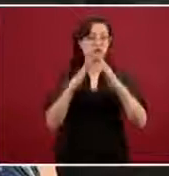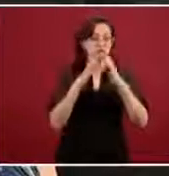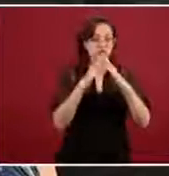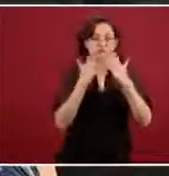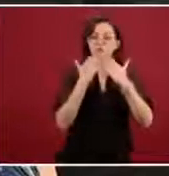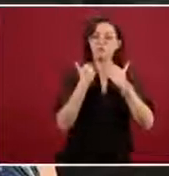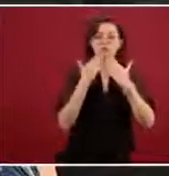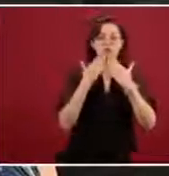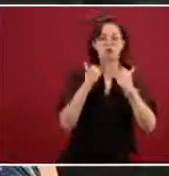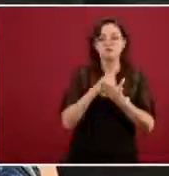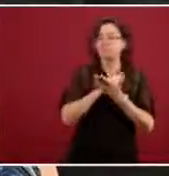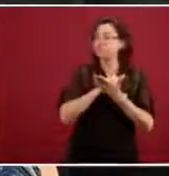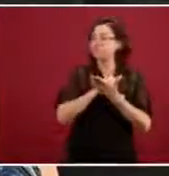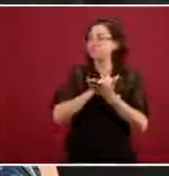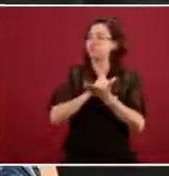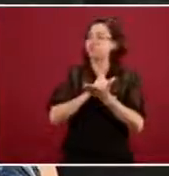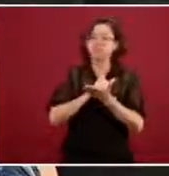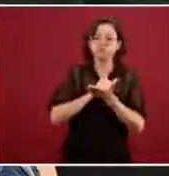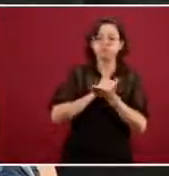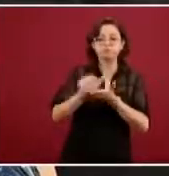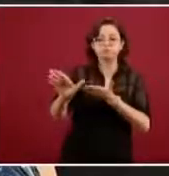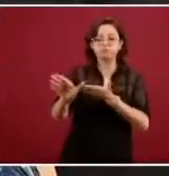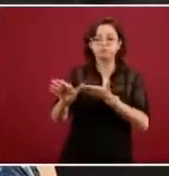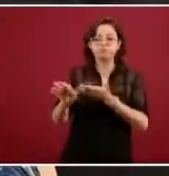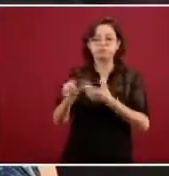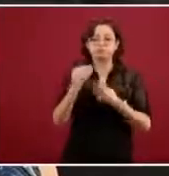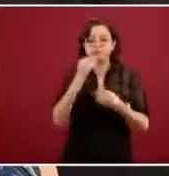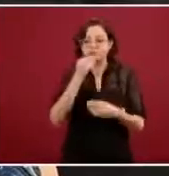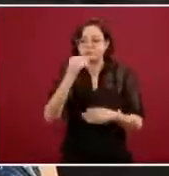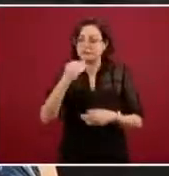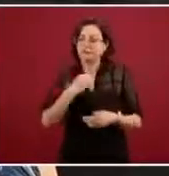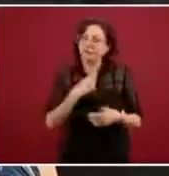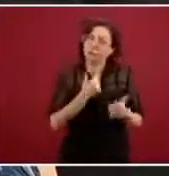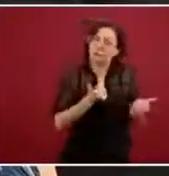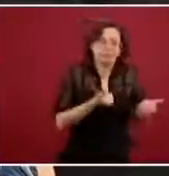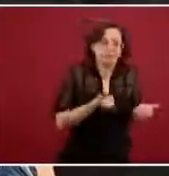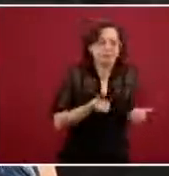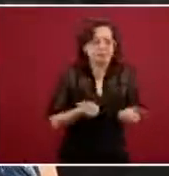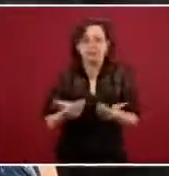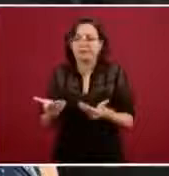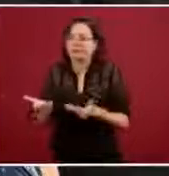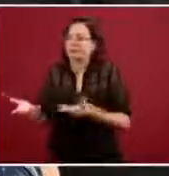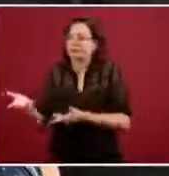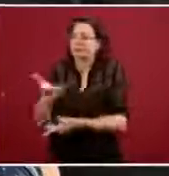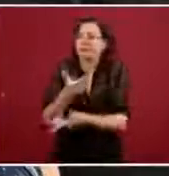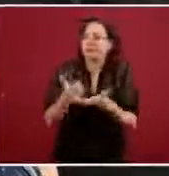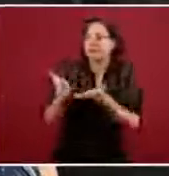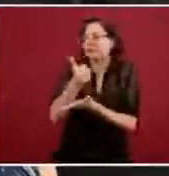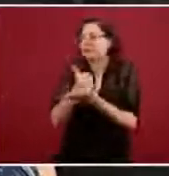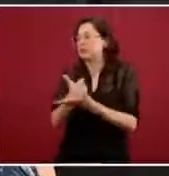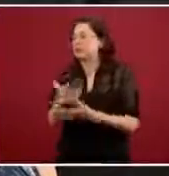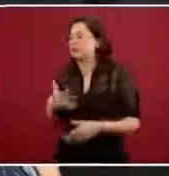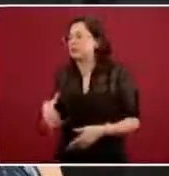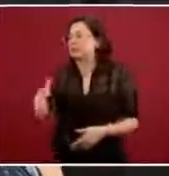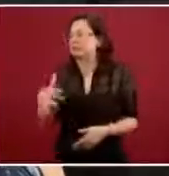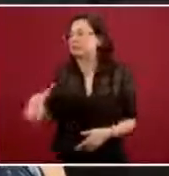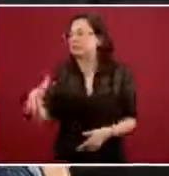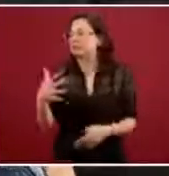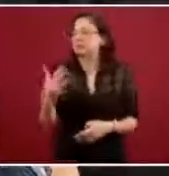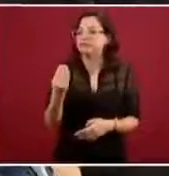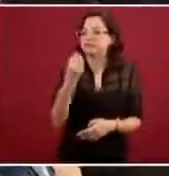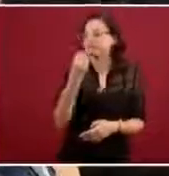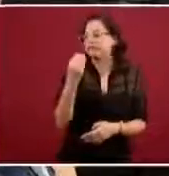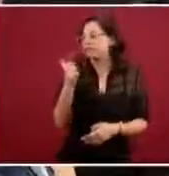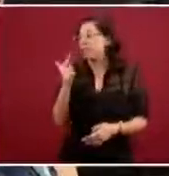indígenas que tienen que salir a las ciudades a buscar la papa y regresar otra vez ahí, más los